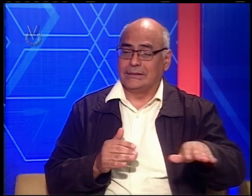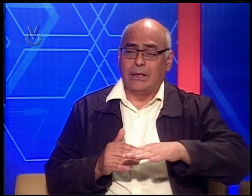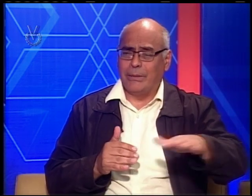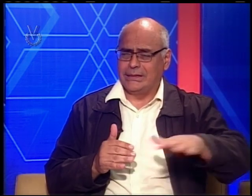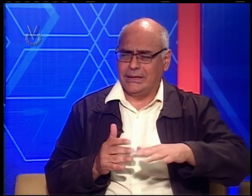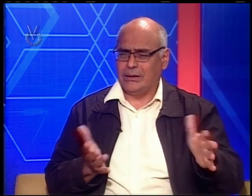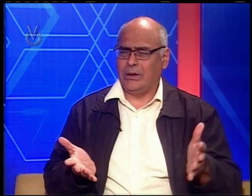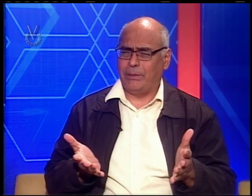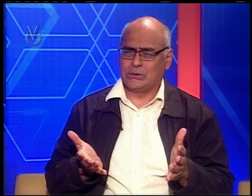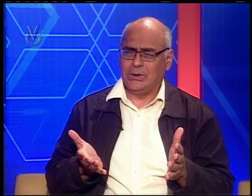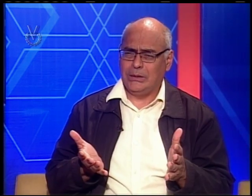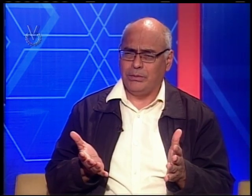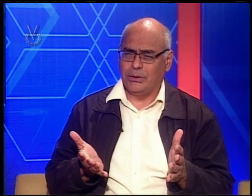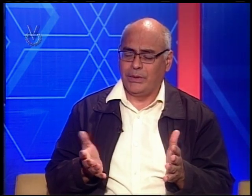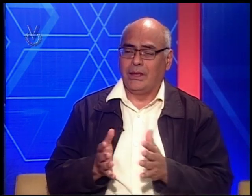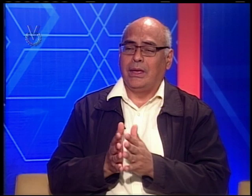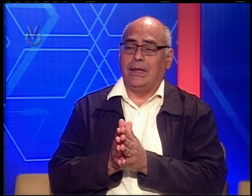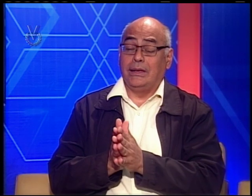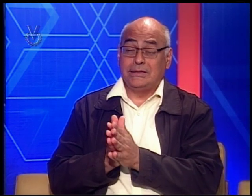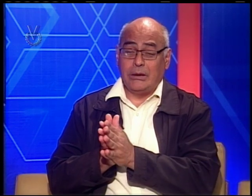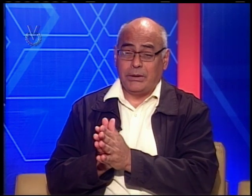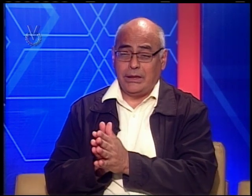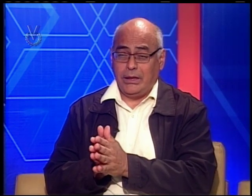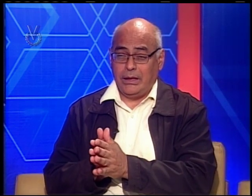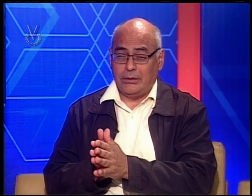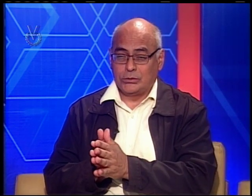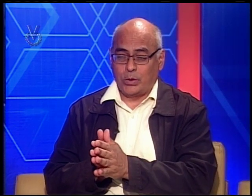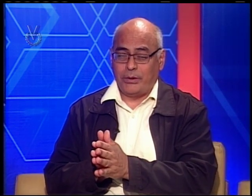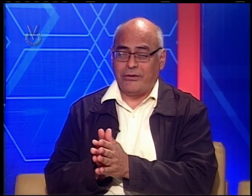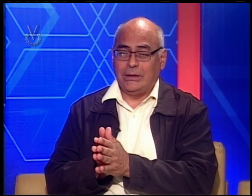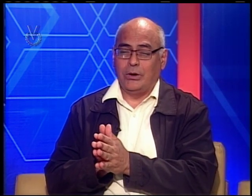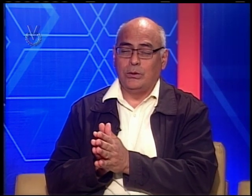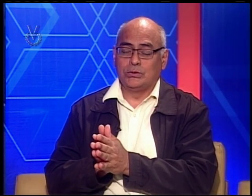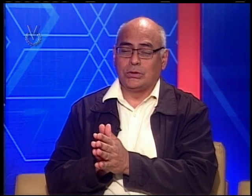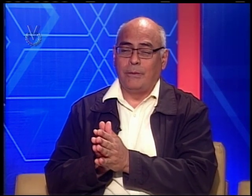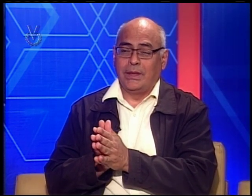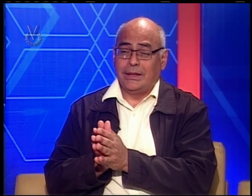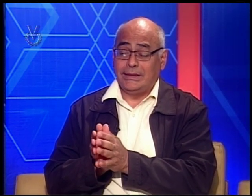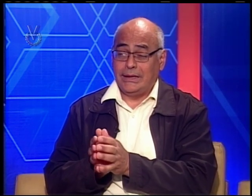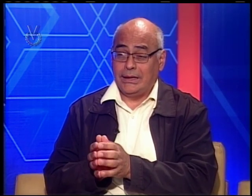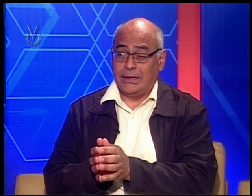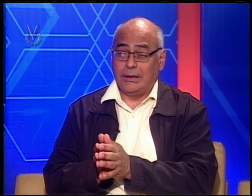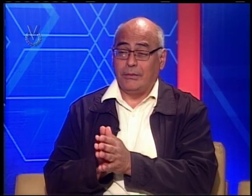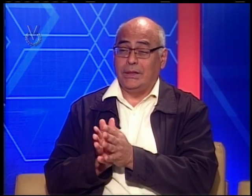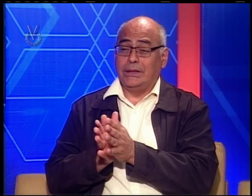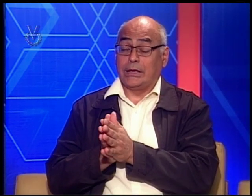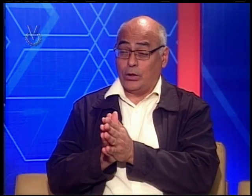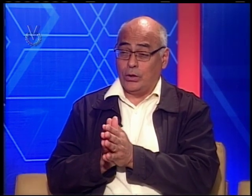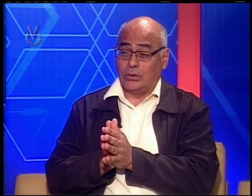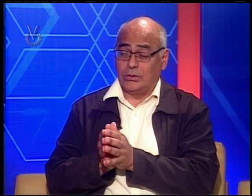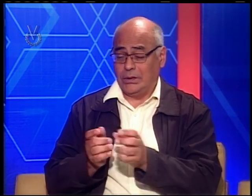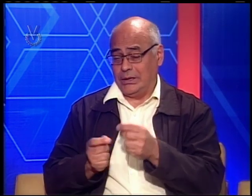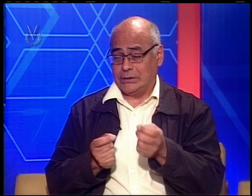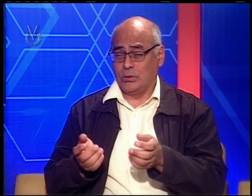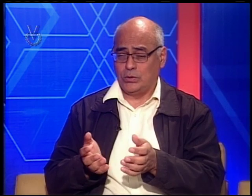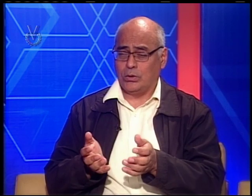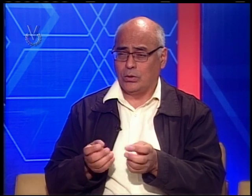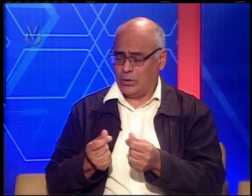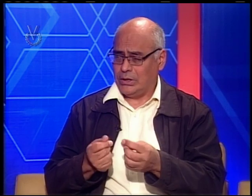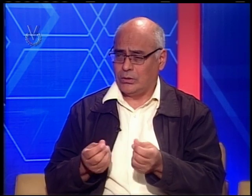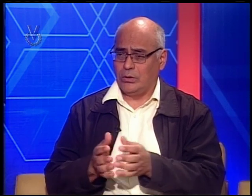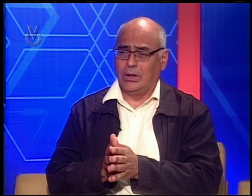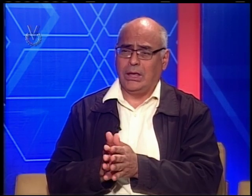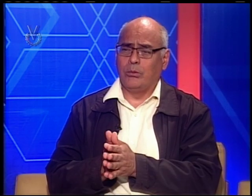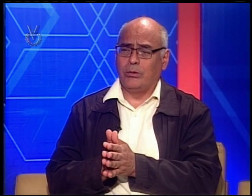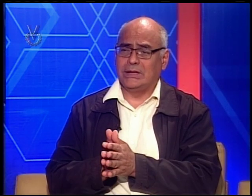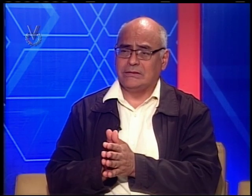donde estás, mantener los espacios limpios. Siempre nosotros preferimos el uso de cloro. Las soluciones con